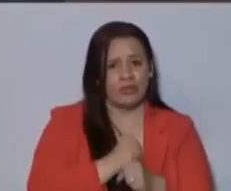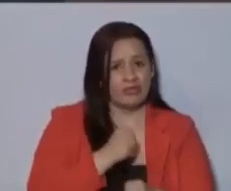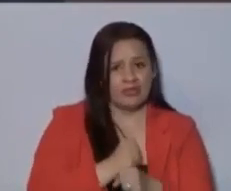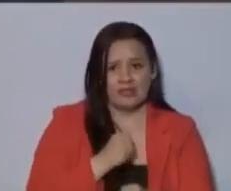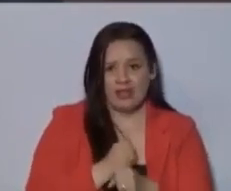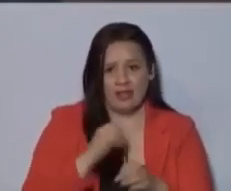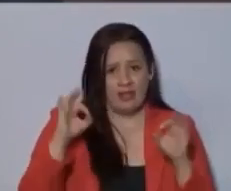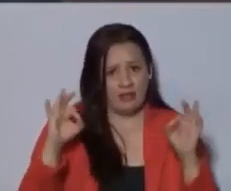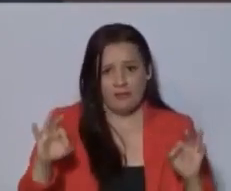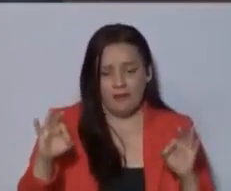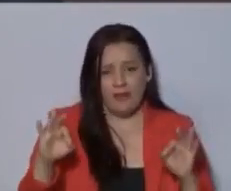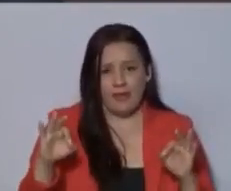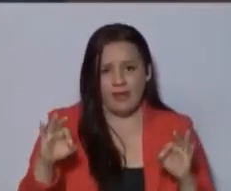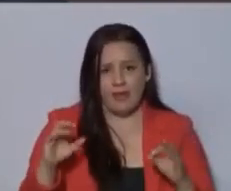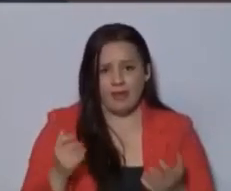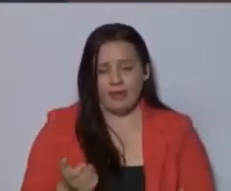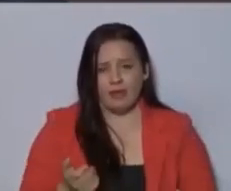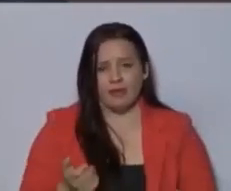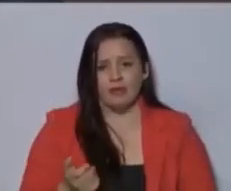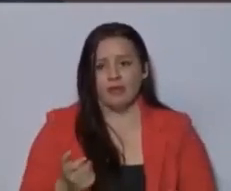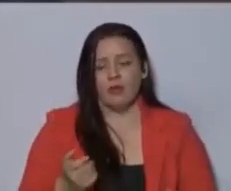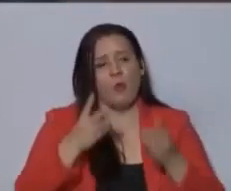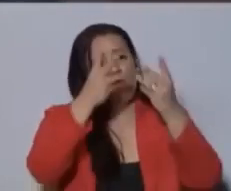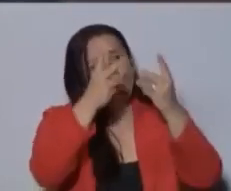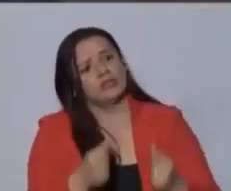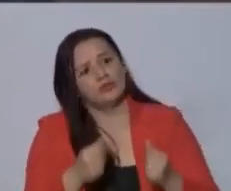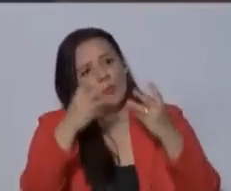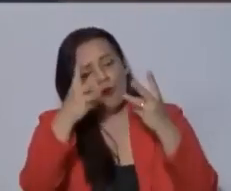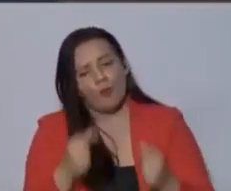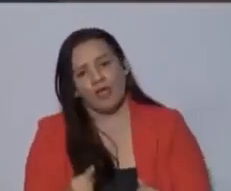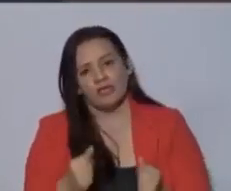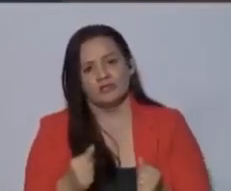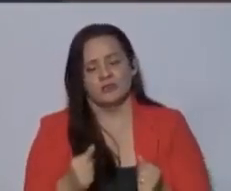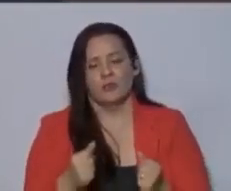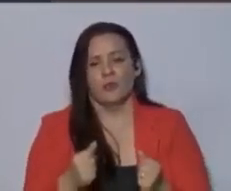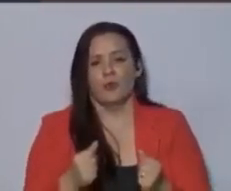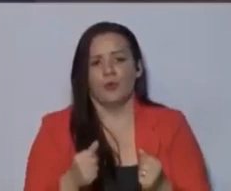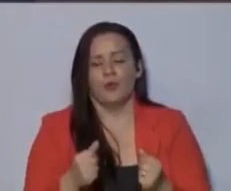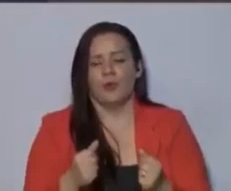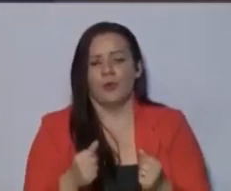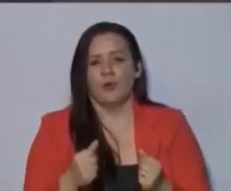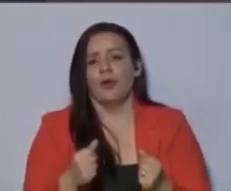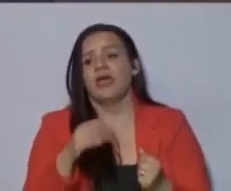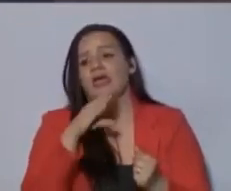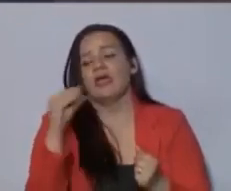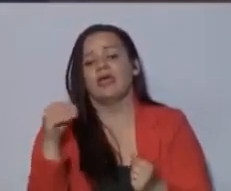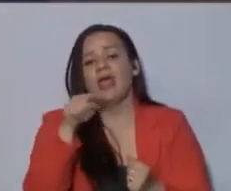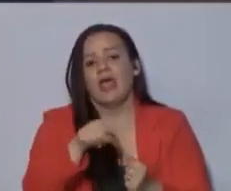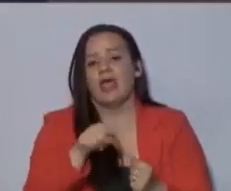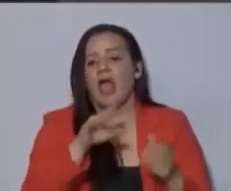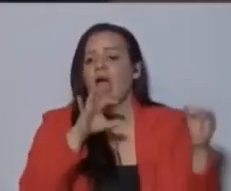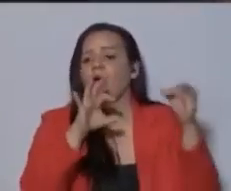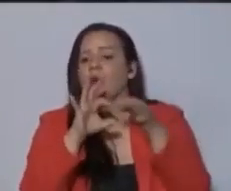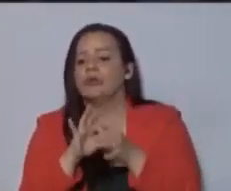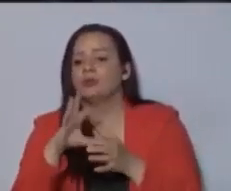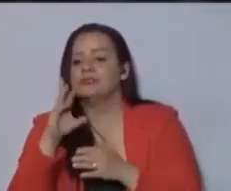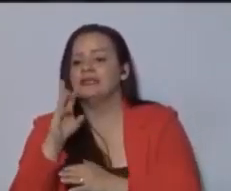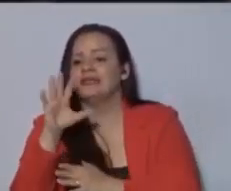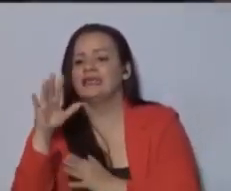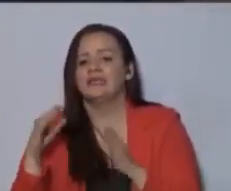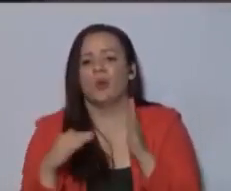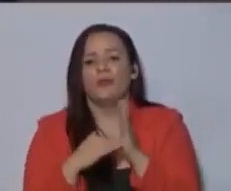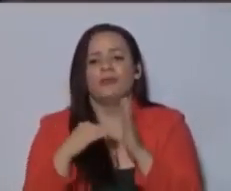unos negligentes. Un presupuesto extraordinario acotado a los 65,000 millones de colones que